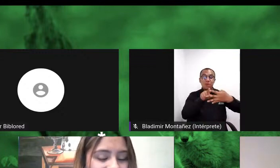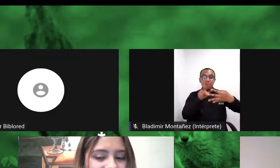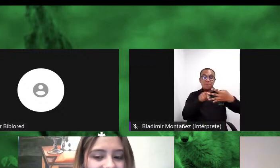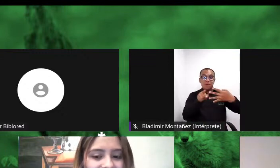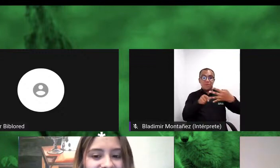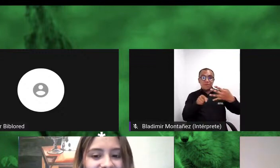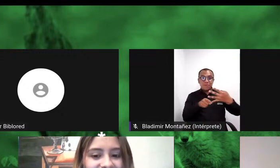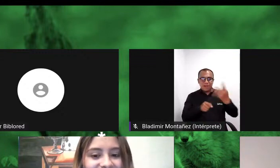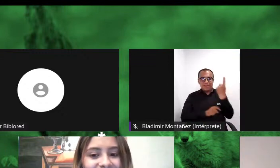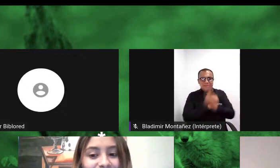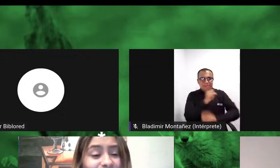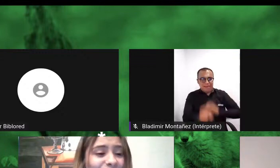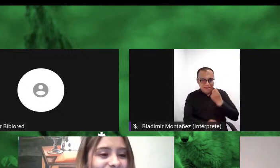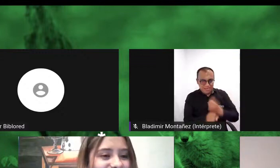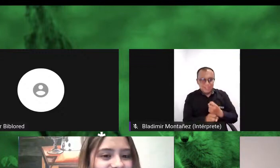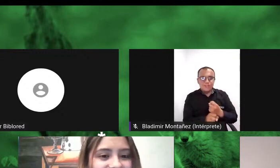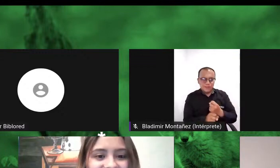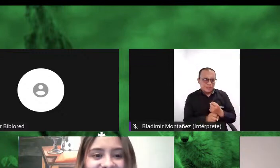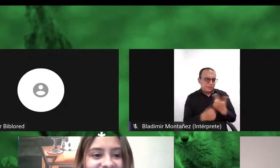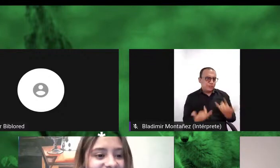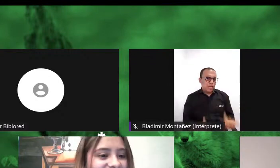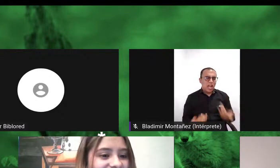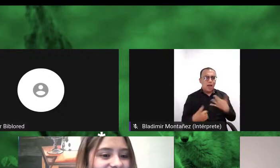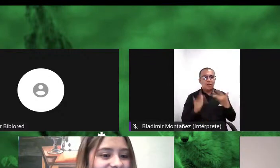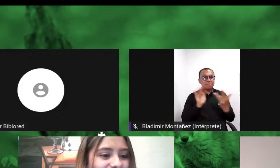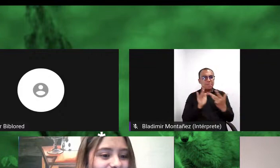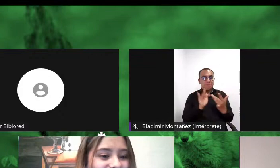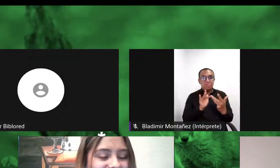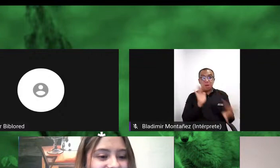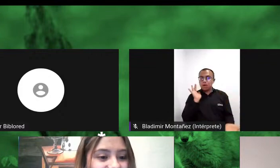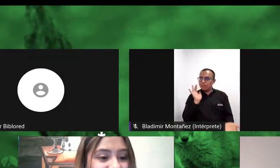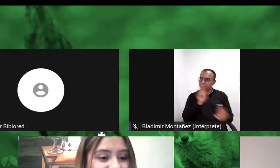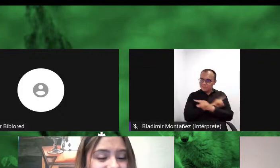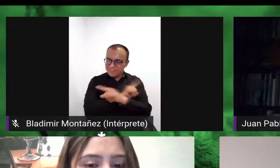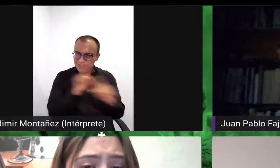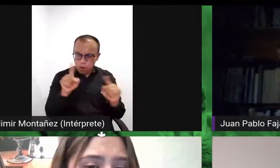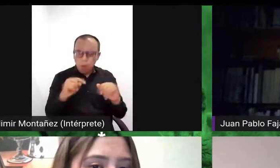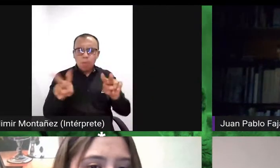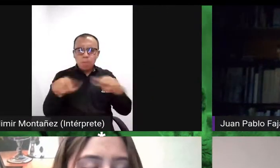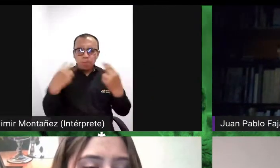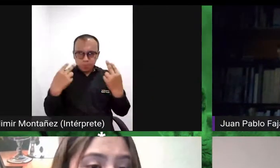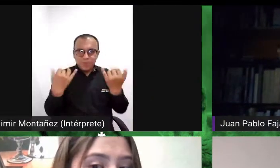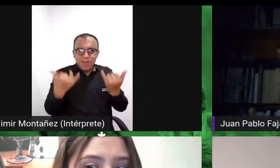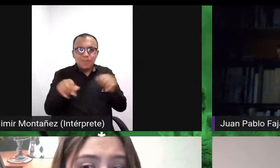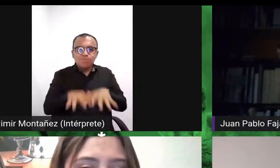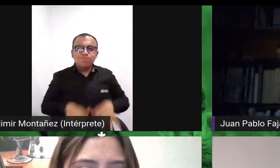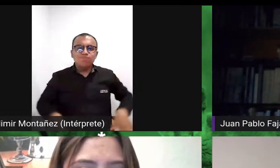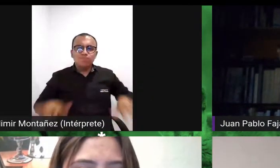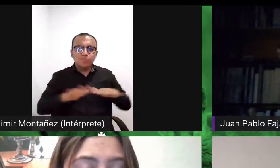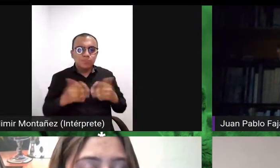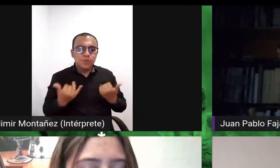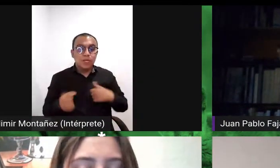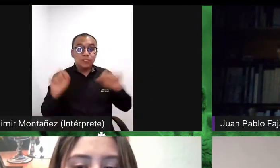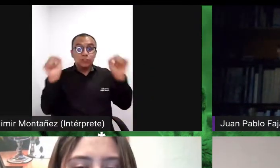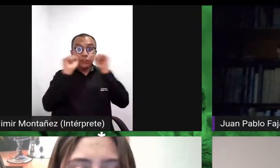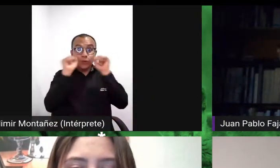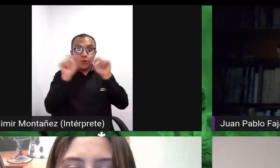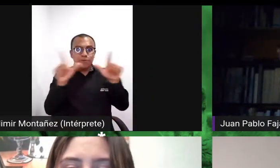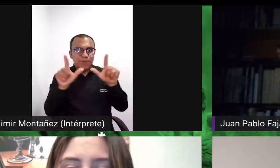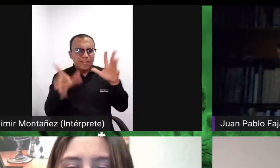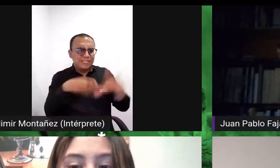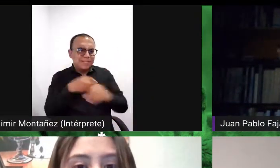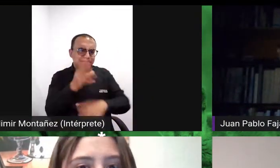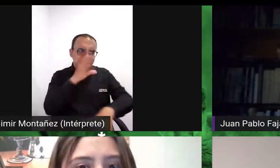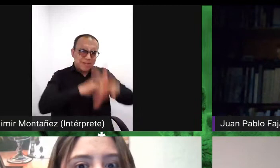año. Así que no se nos desconecten, sigan presenciando estos grandes espacios que van a traer muchas sorpresas y muchos